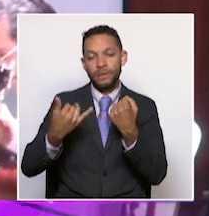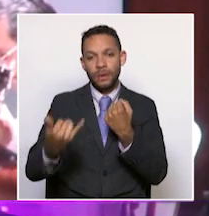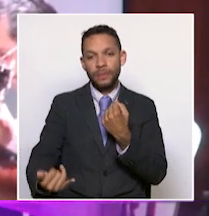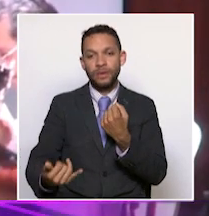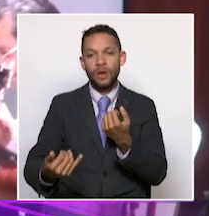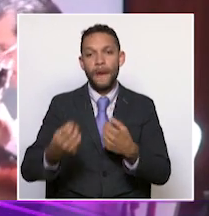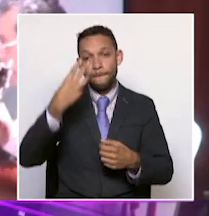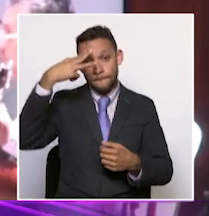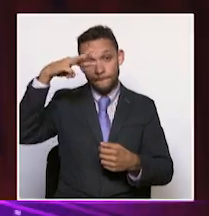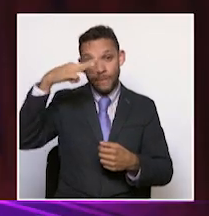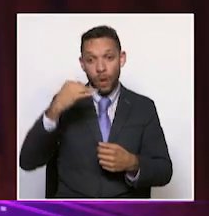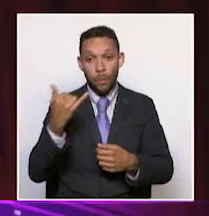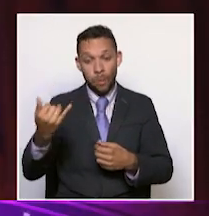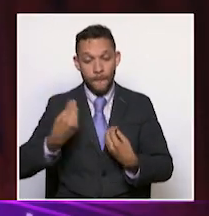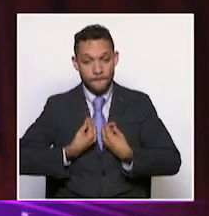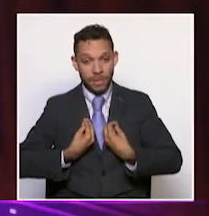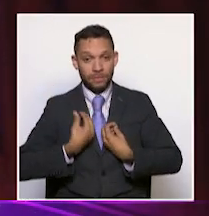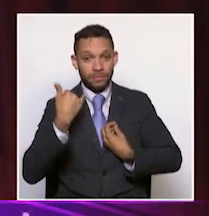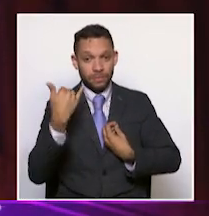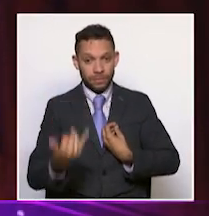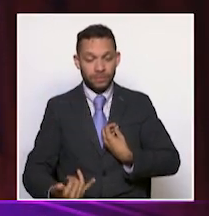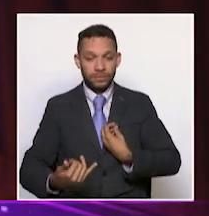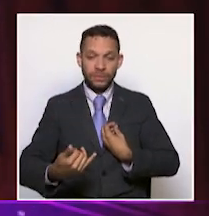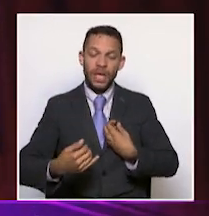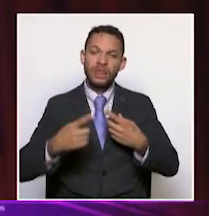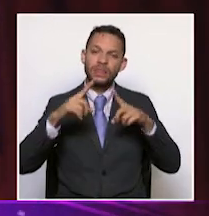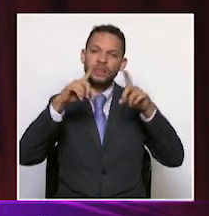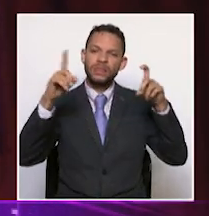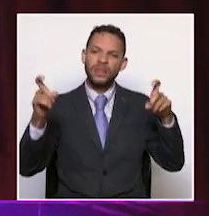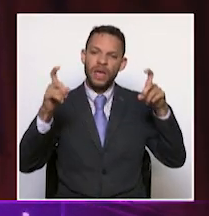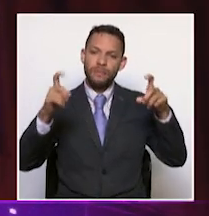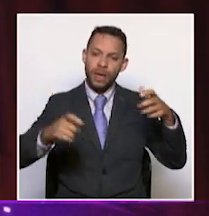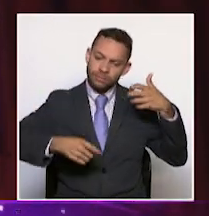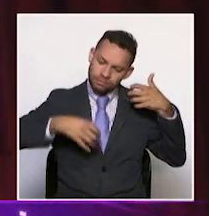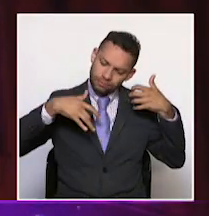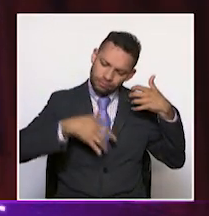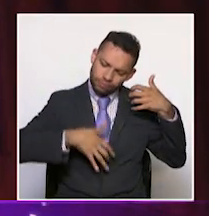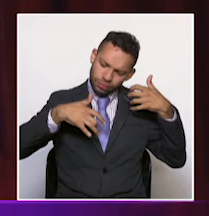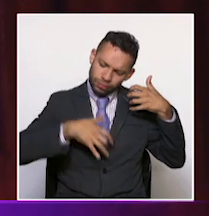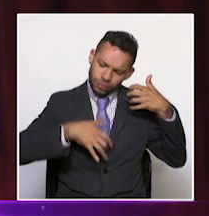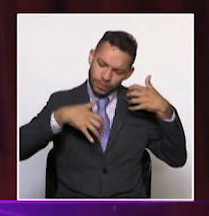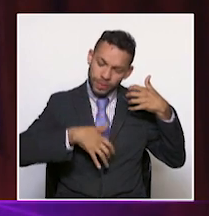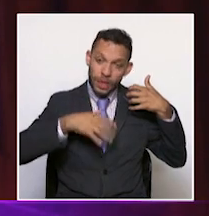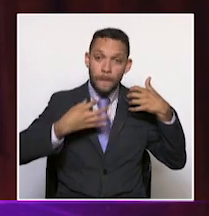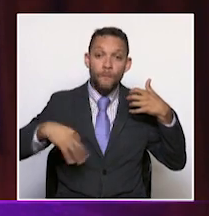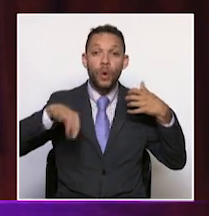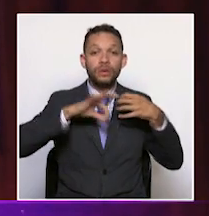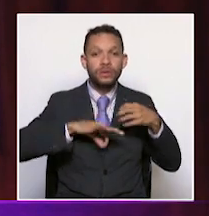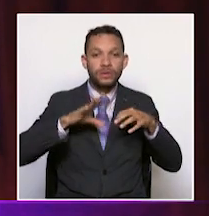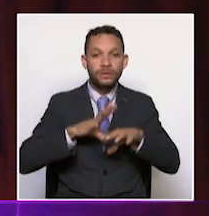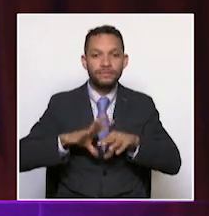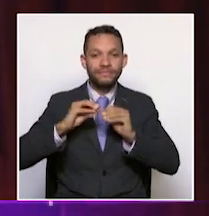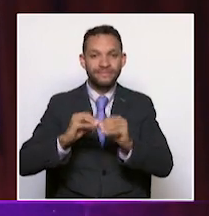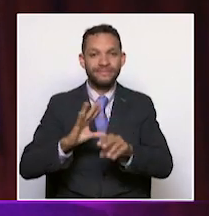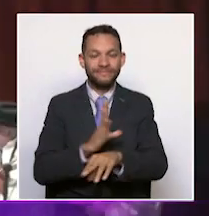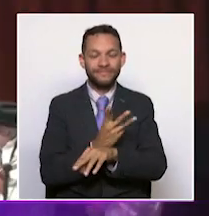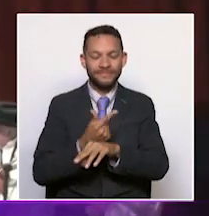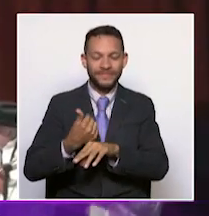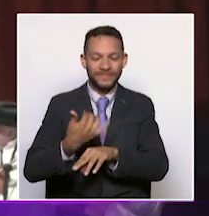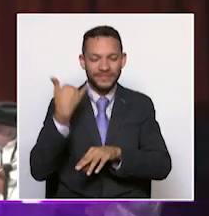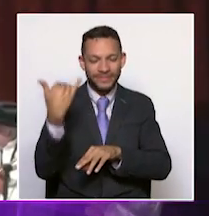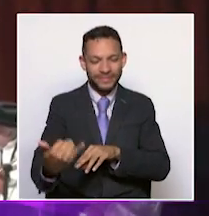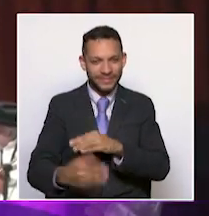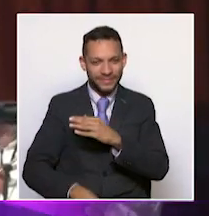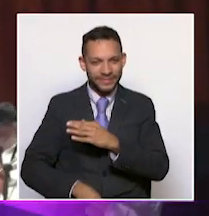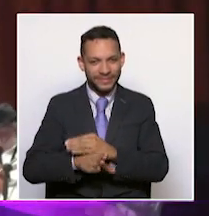de México. Tiene como título El Guitarrista, siendo esta la segunda obra de este importante artista que sirve de imagen del